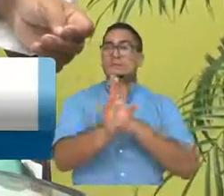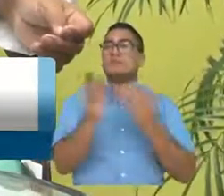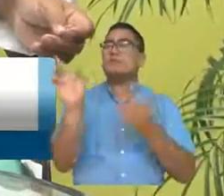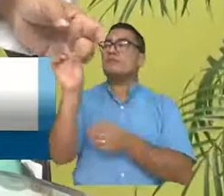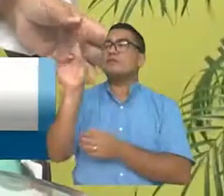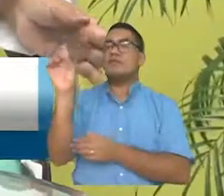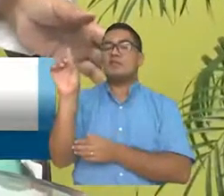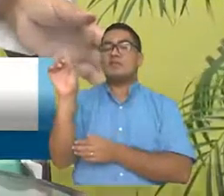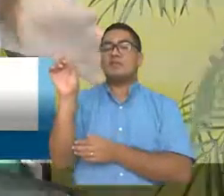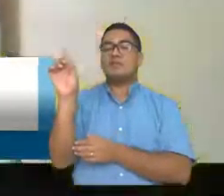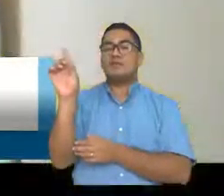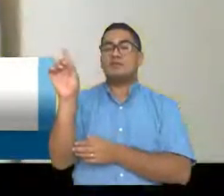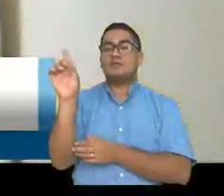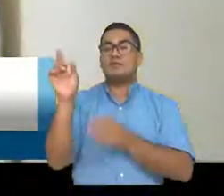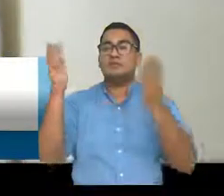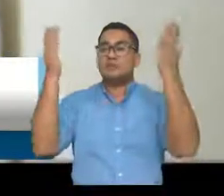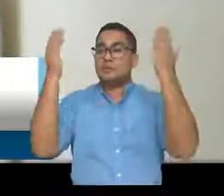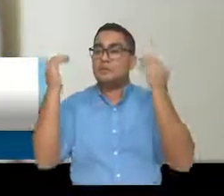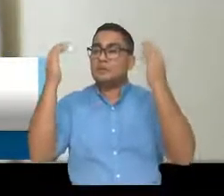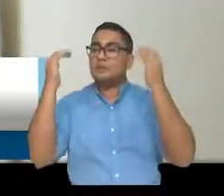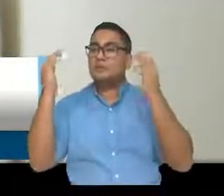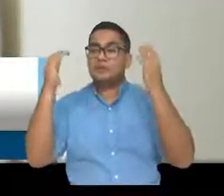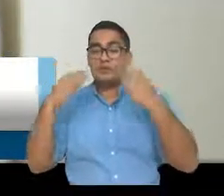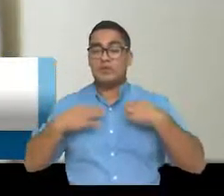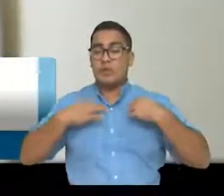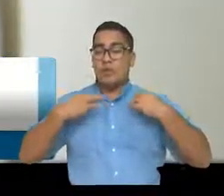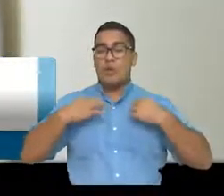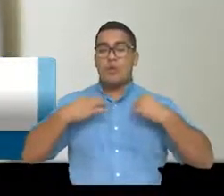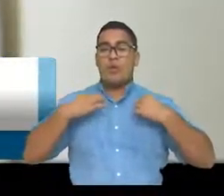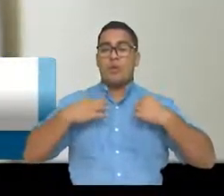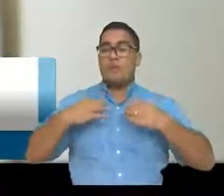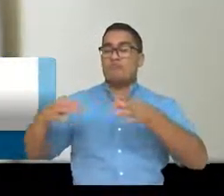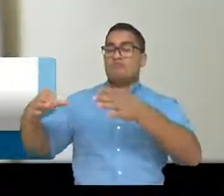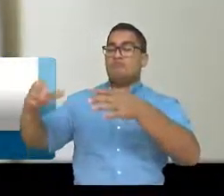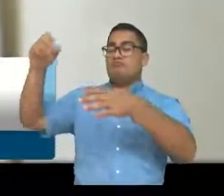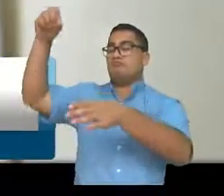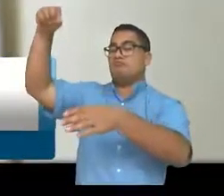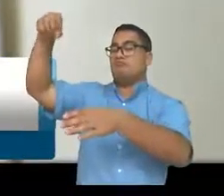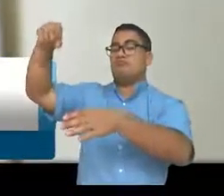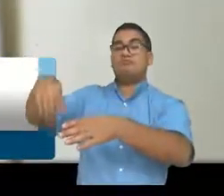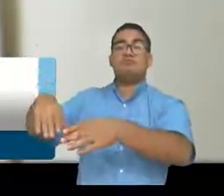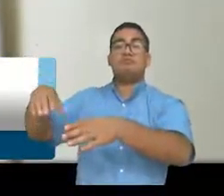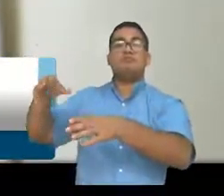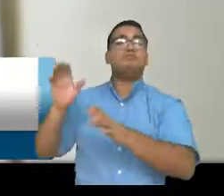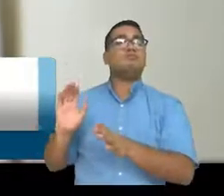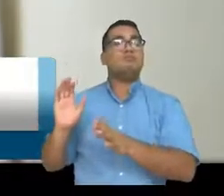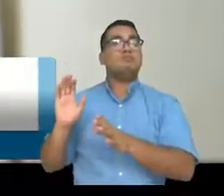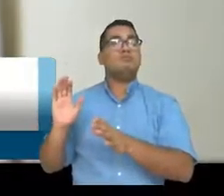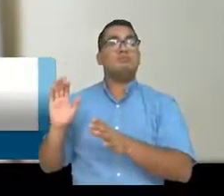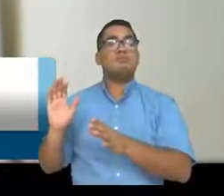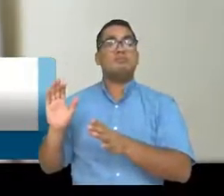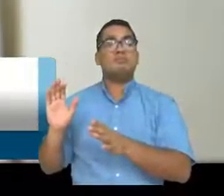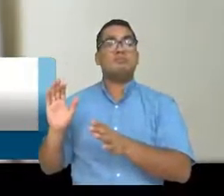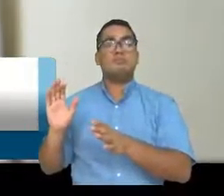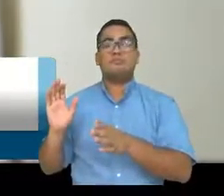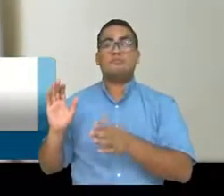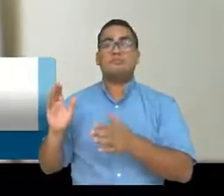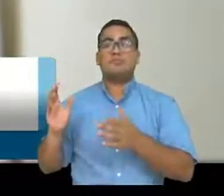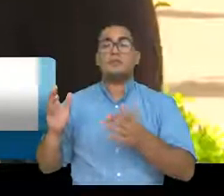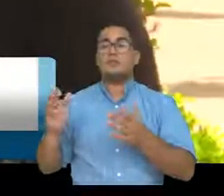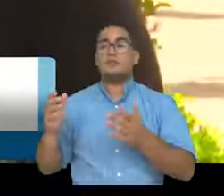spray que tenga agüita con cloro y yo lo echo en la parte de los zapatos y de esa manera queda un poquito más